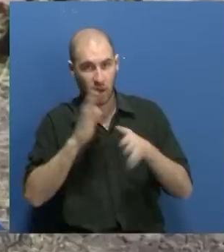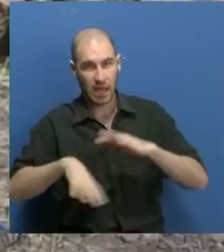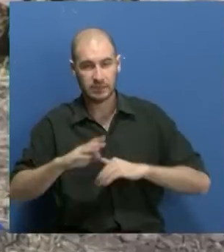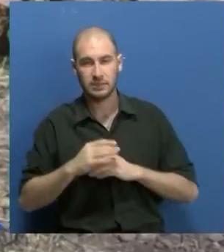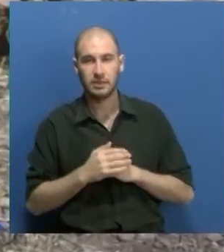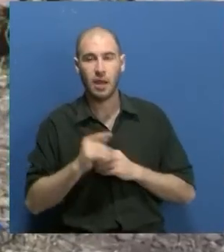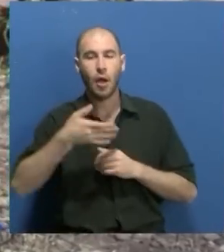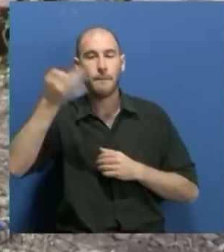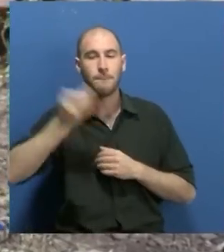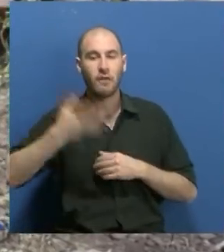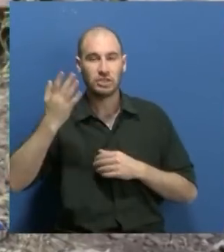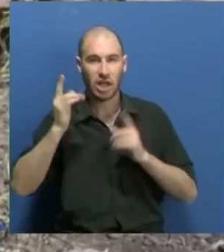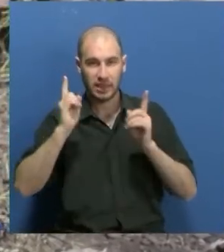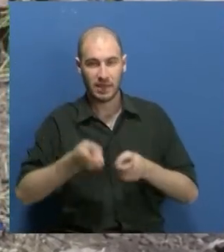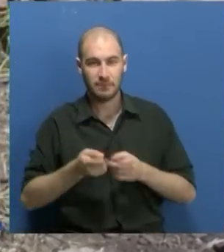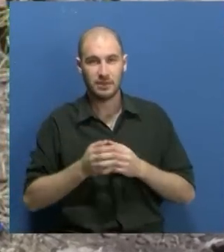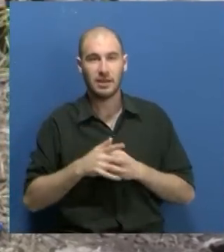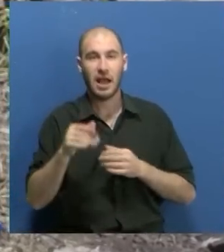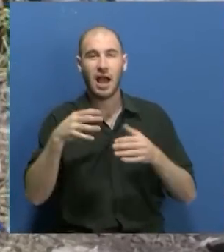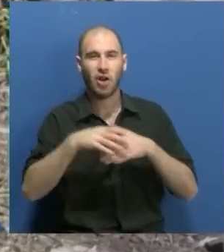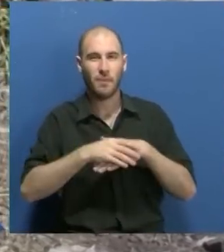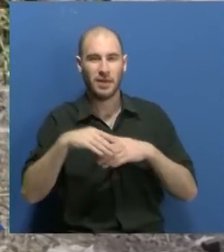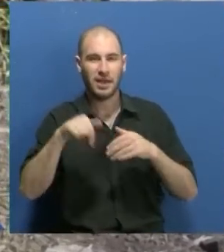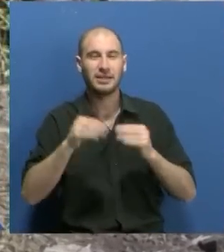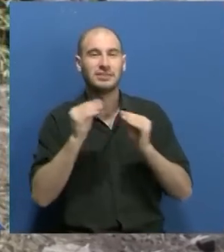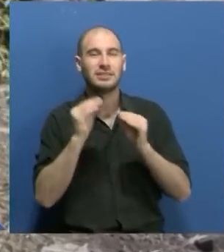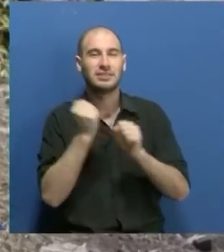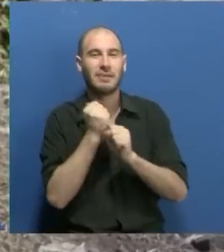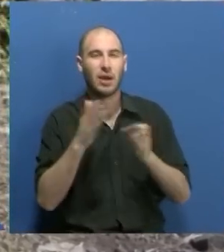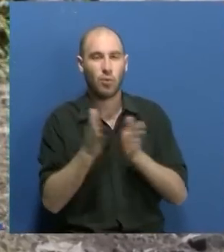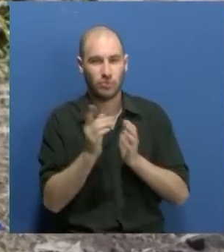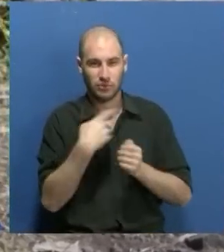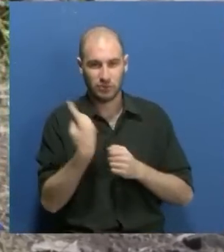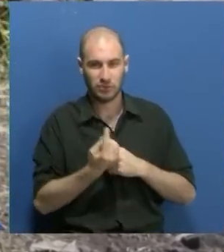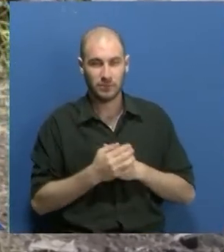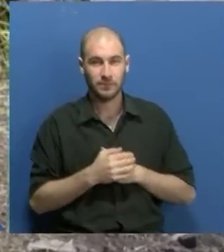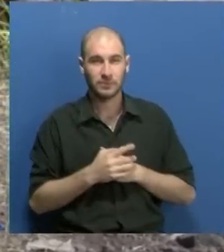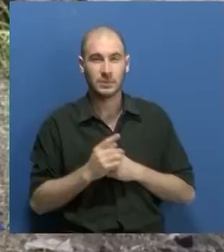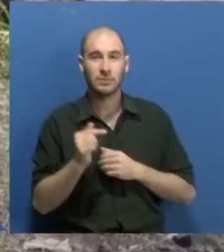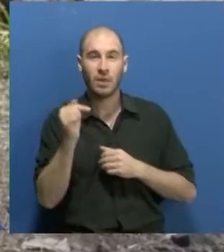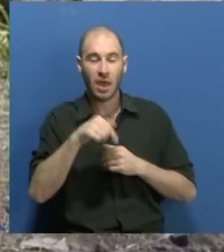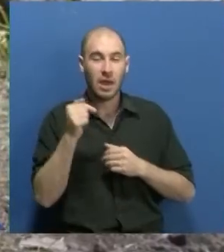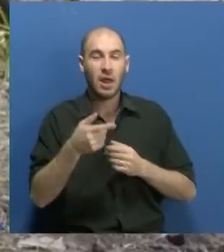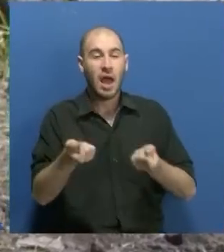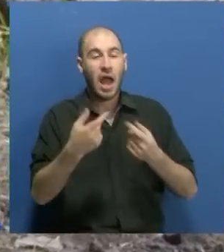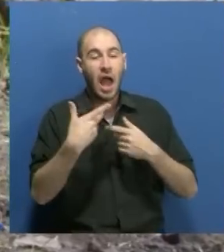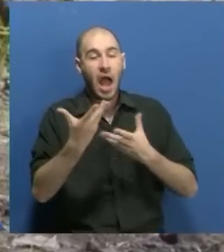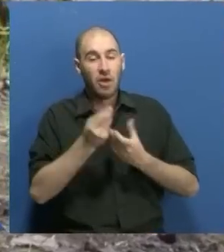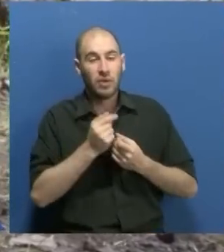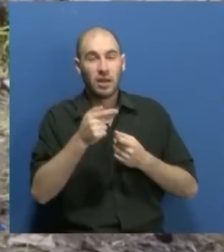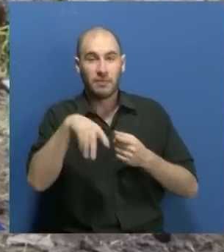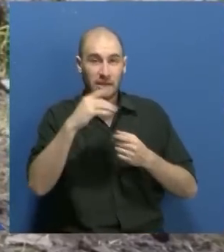un profesional, también es un investigador del CONICET, Ramiro Barberena, que está trabajando con isótopos. Entonces isótopos estables lo que te permiten definir